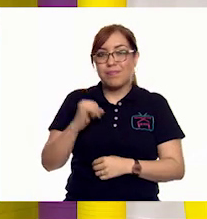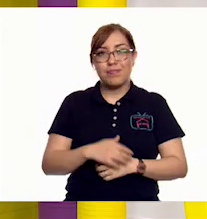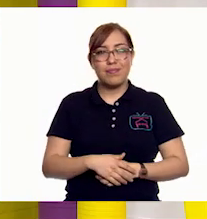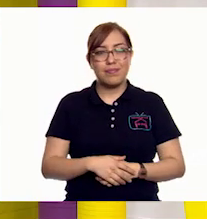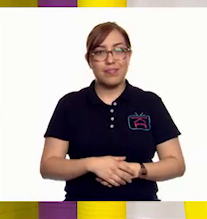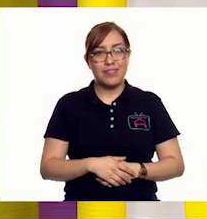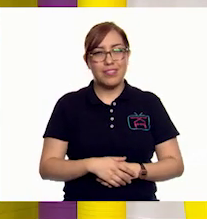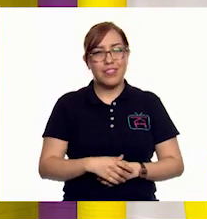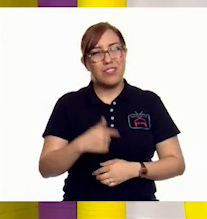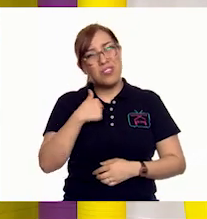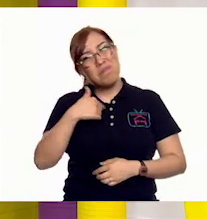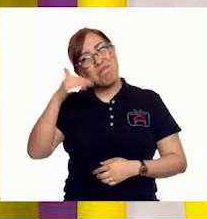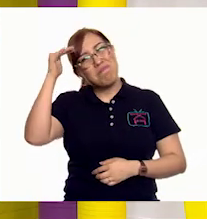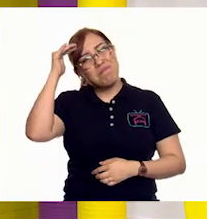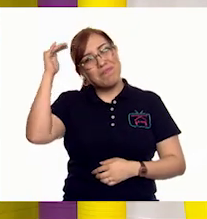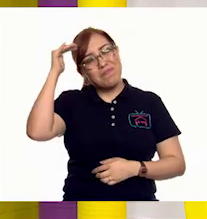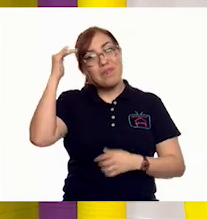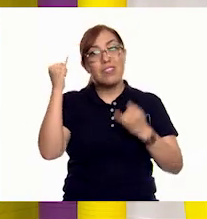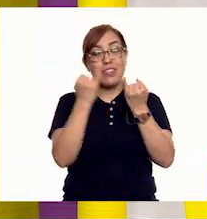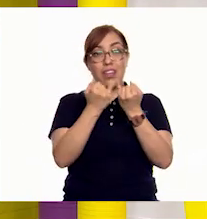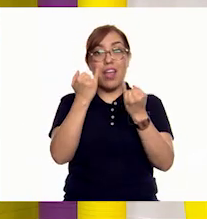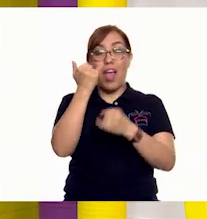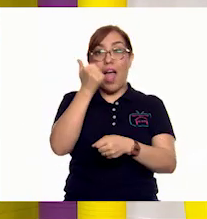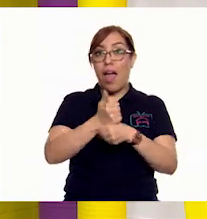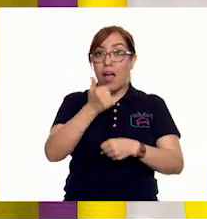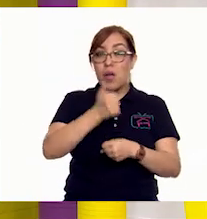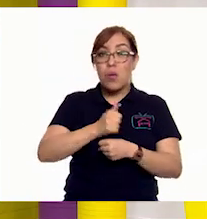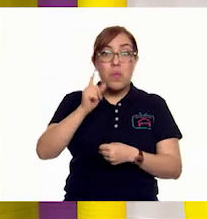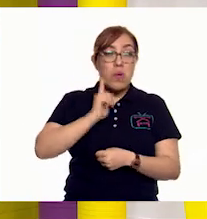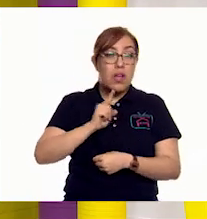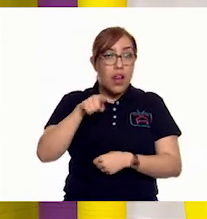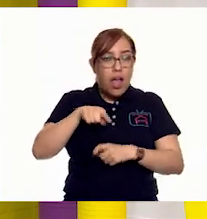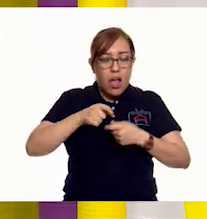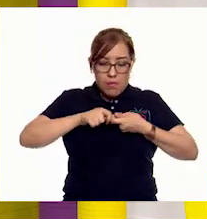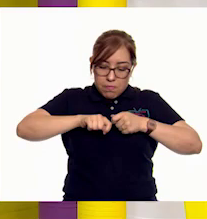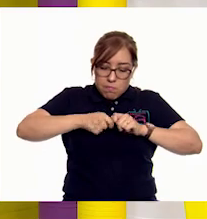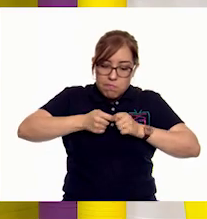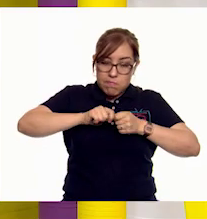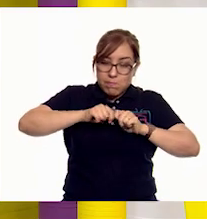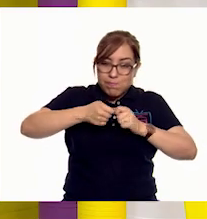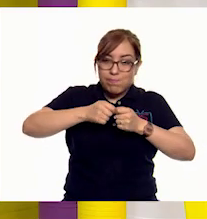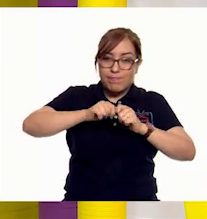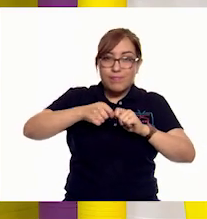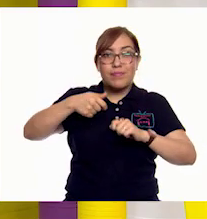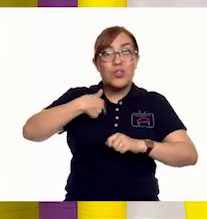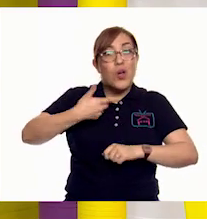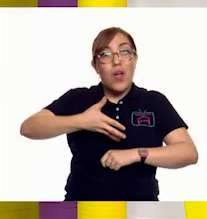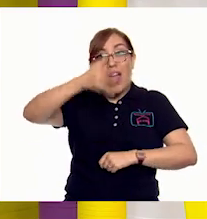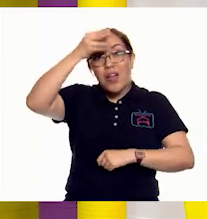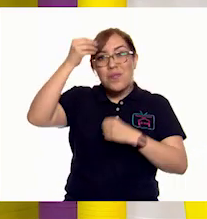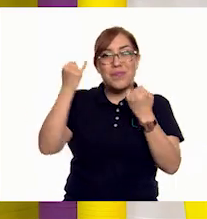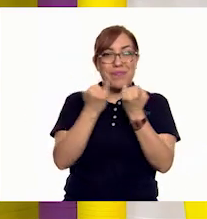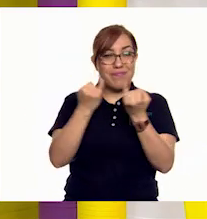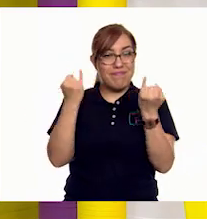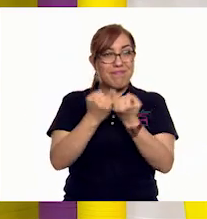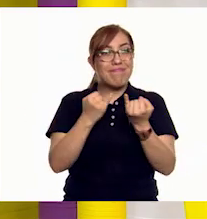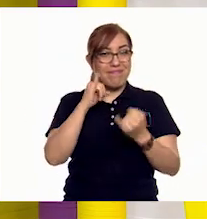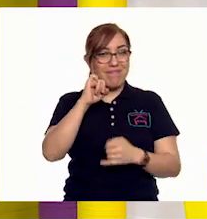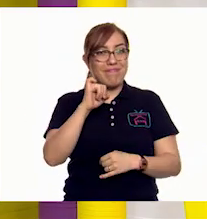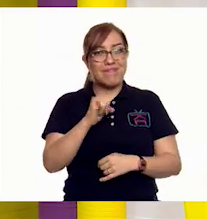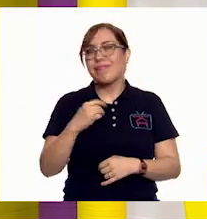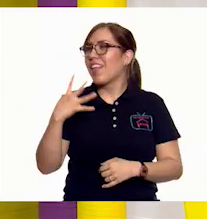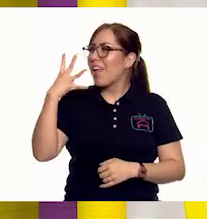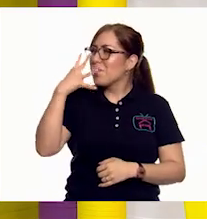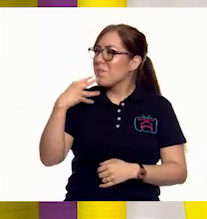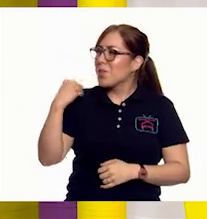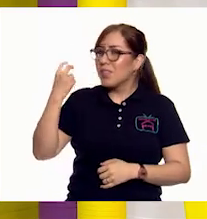Estaba pensando también, por ejemplo, mi abuelita también tejía, le enseñó a mis tías, a mi mamá, y yo también sé tejer, aunque no lo crean. Ay, qué bonito